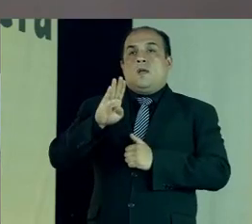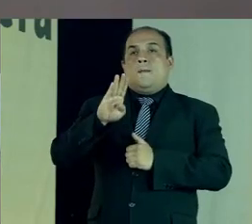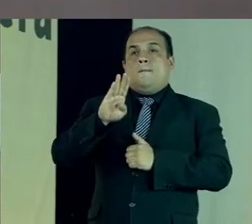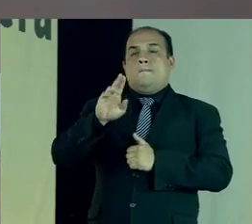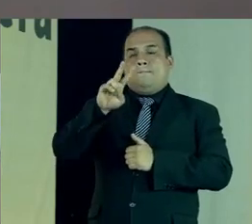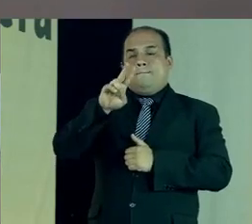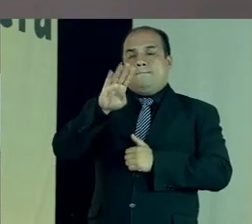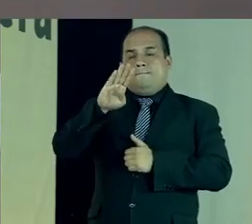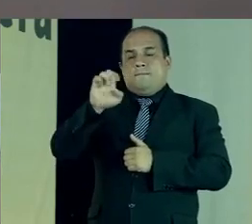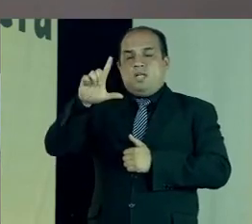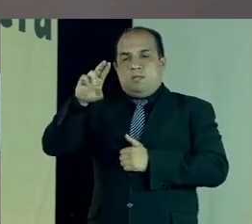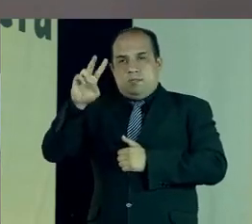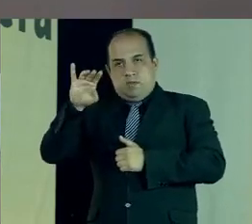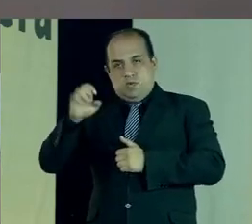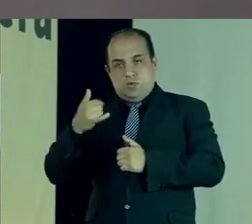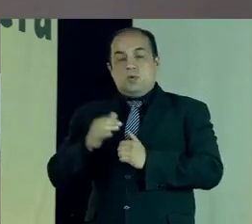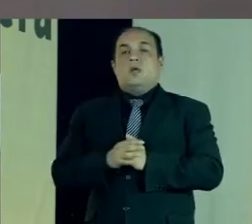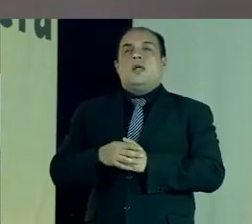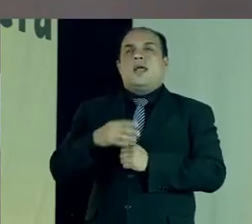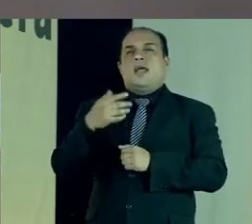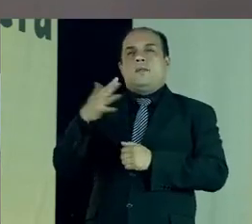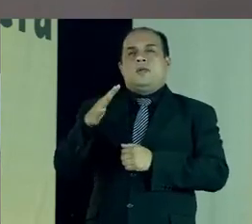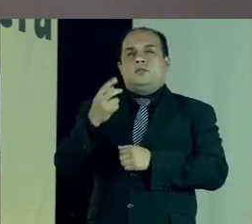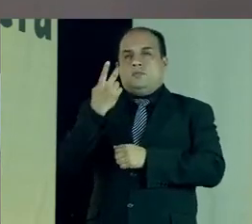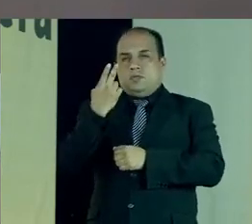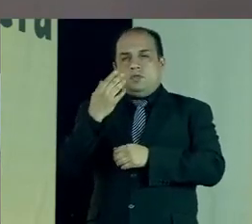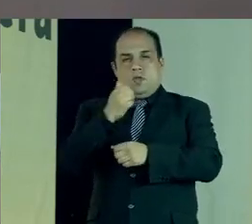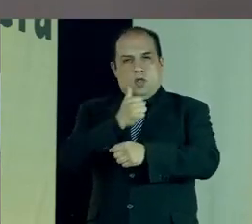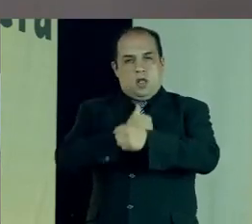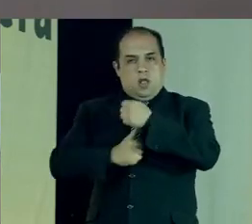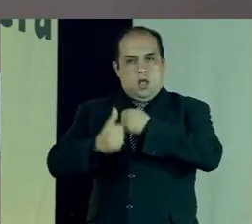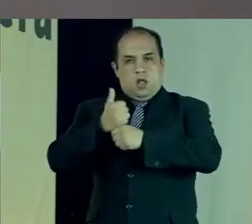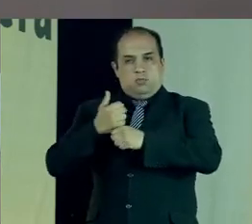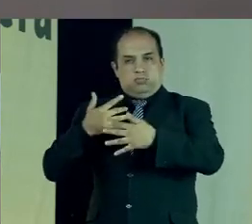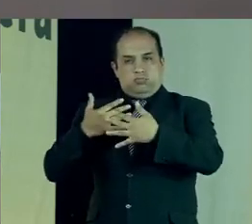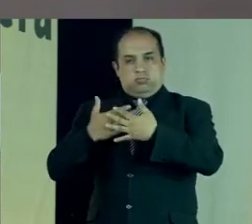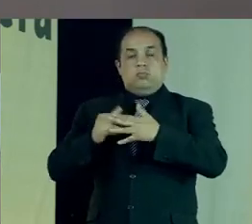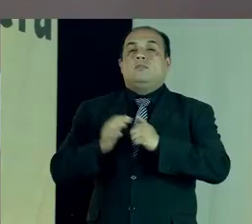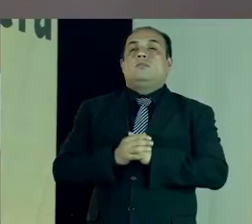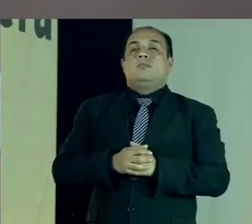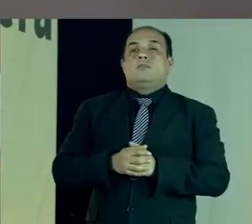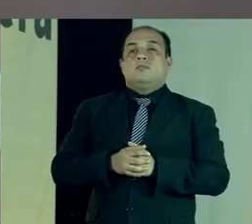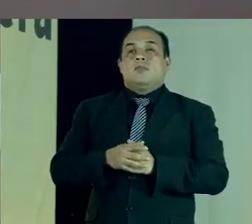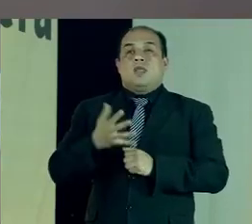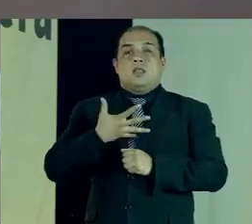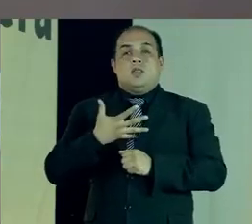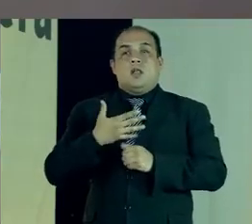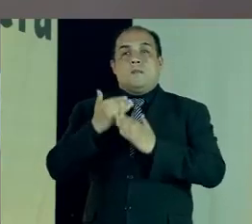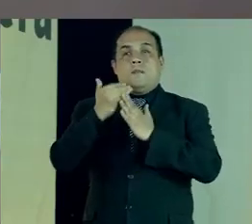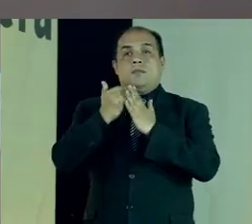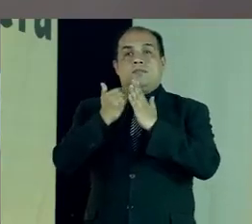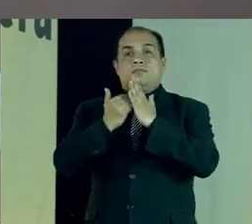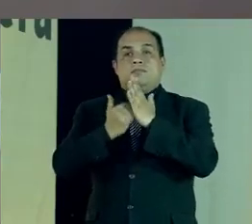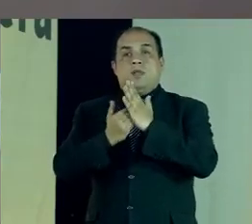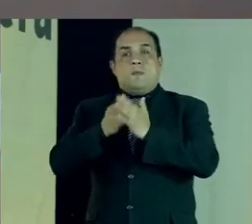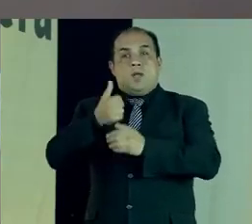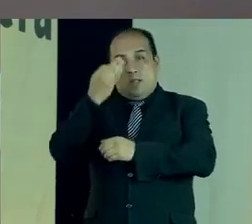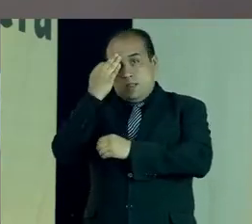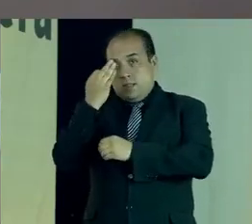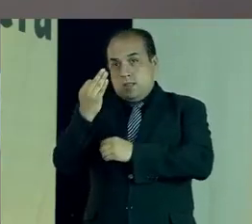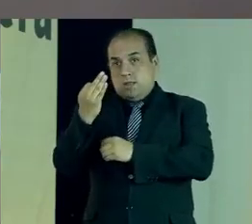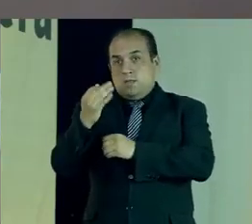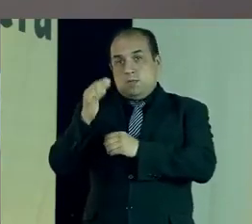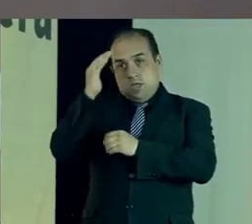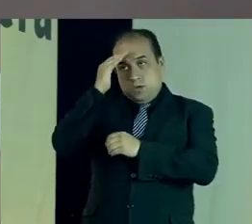25 años el tiempo de los pacientes pasan en el hospital se ha reducido a días con poco tiempo porque